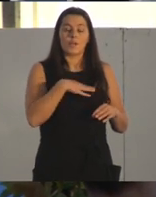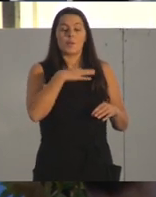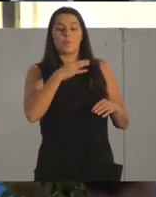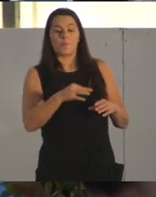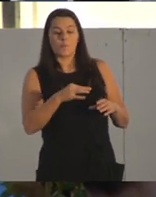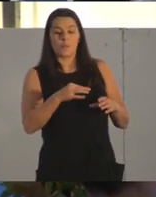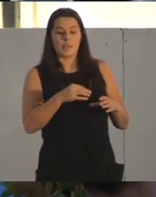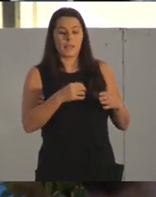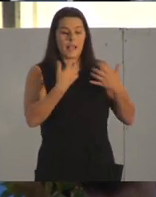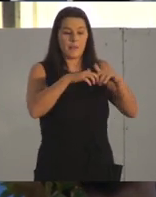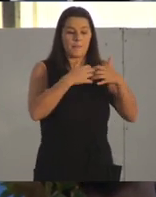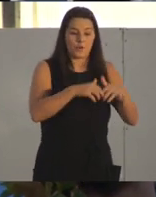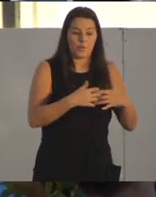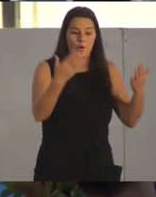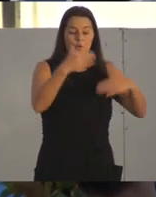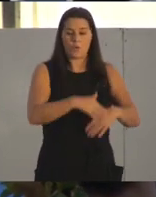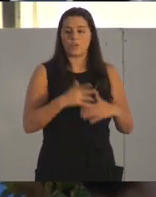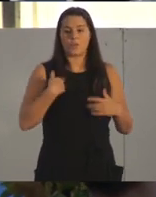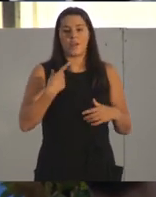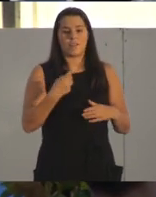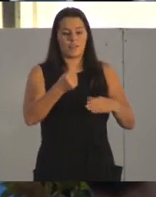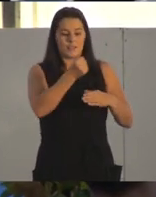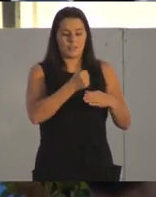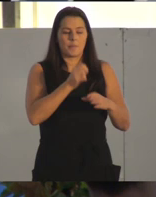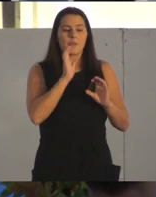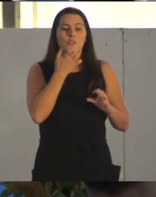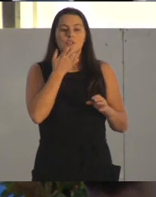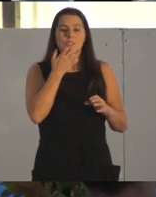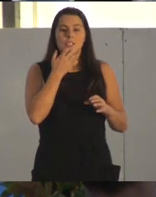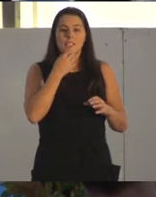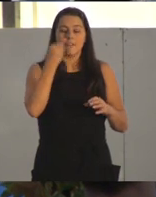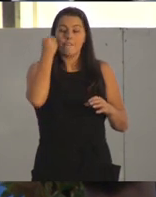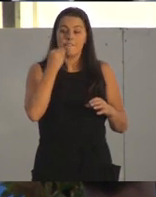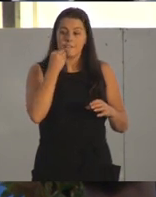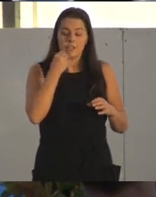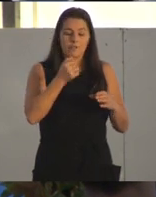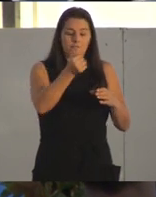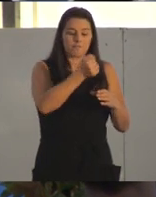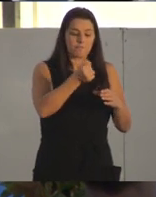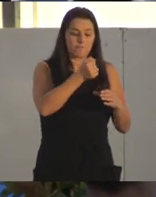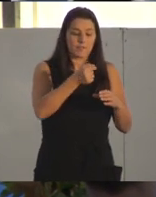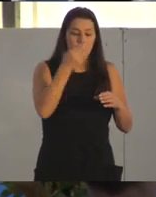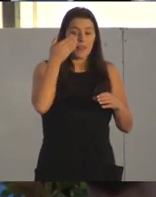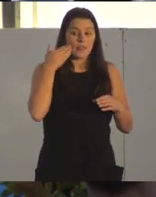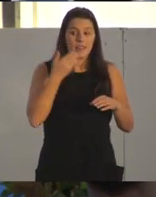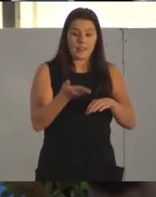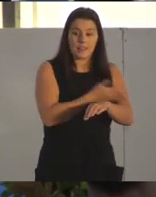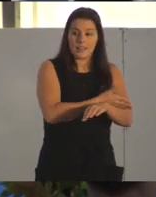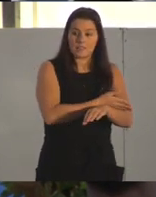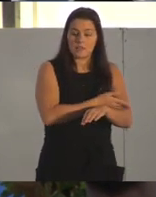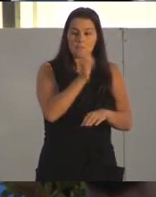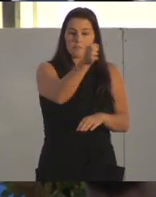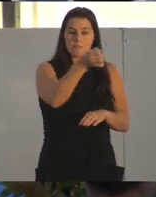primer momento, pero si elaboramos los platos fríos con un día de antelación, nos bastaría con un